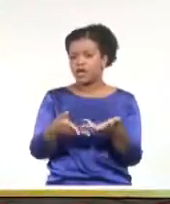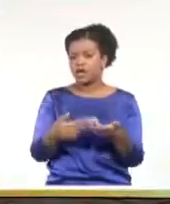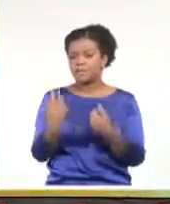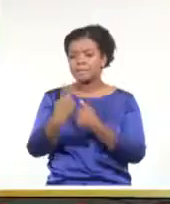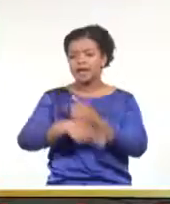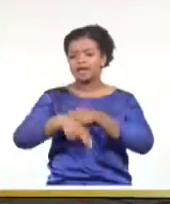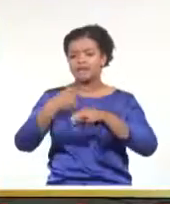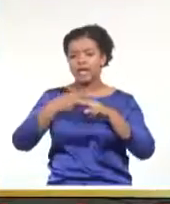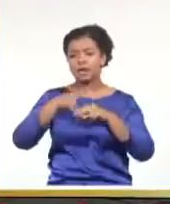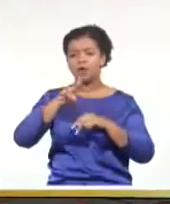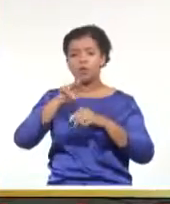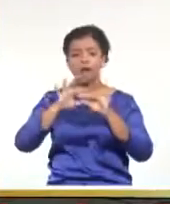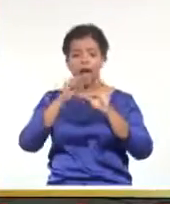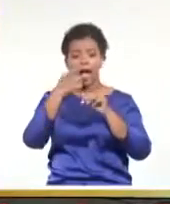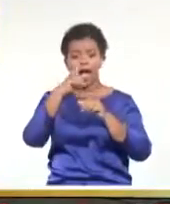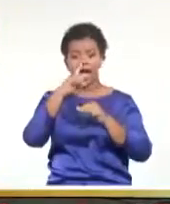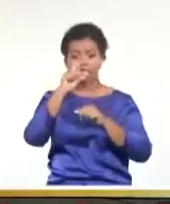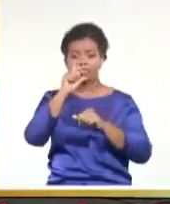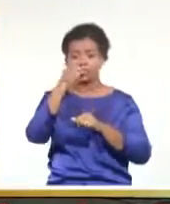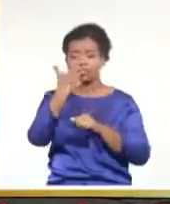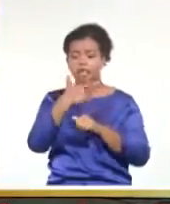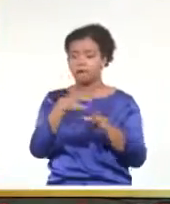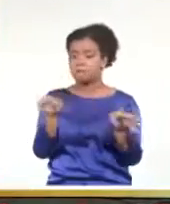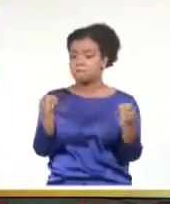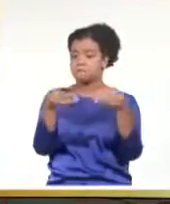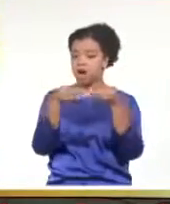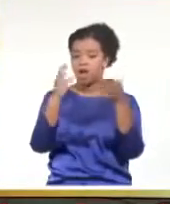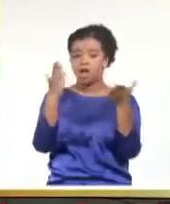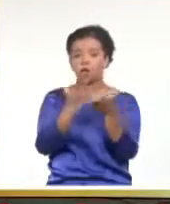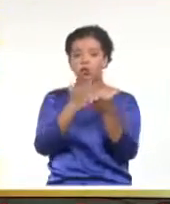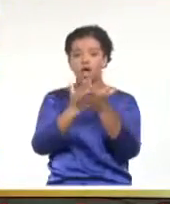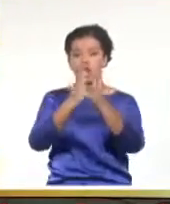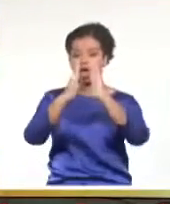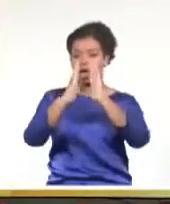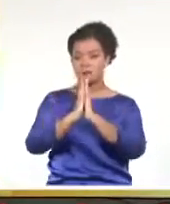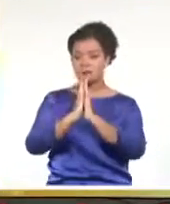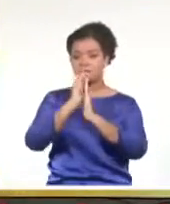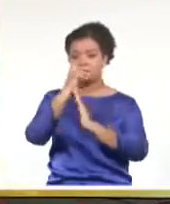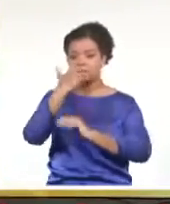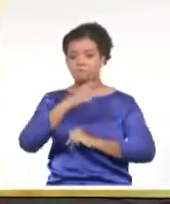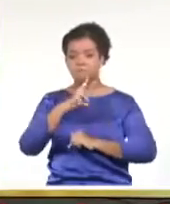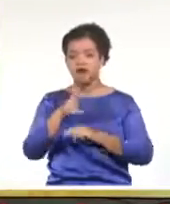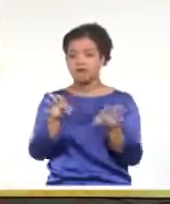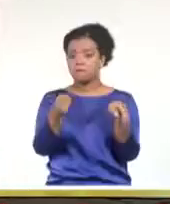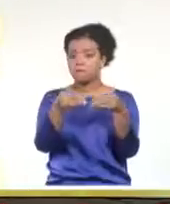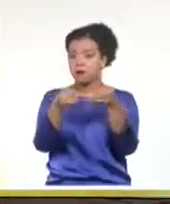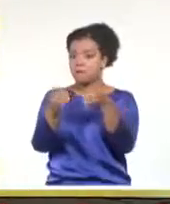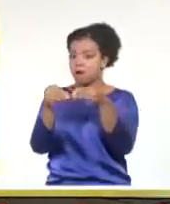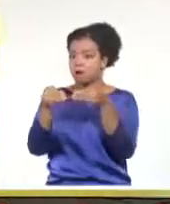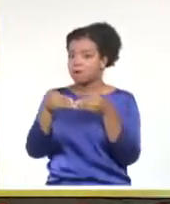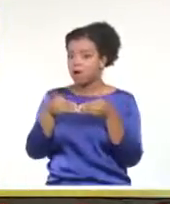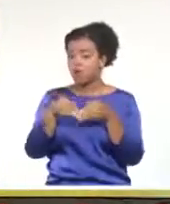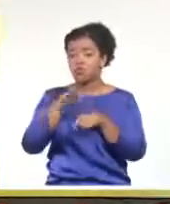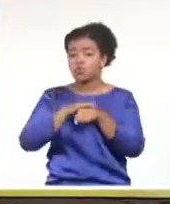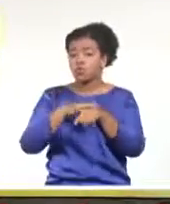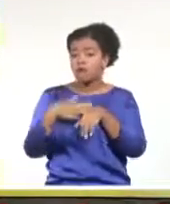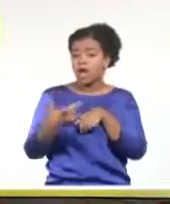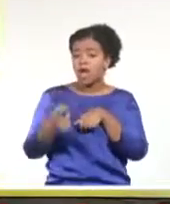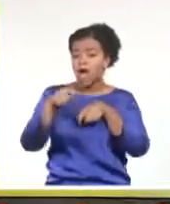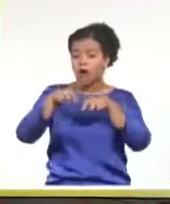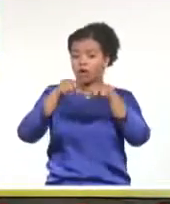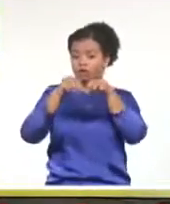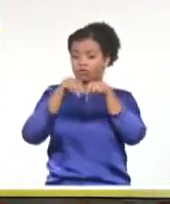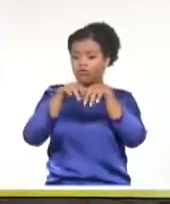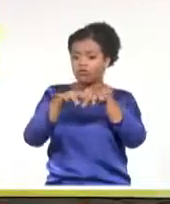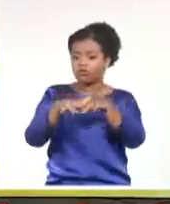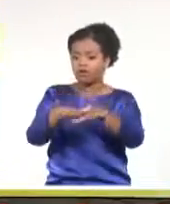fines de este mes las escuelas, iglesias y los bares en un drástico afán de evitar mayor propagación del brote de ébola